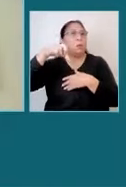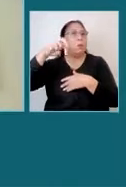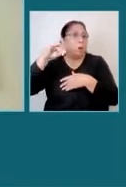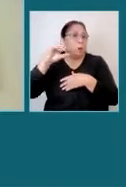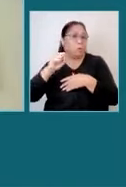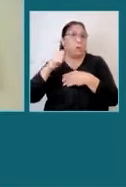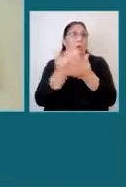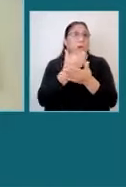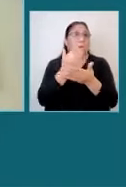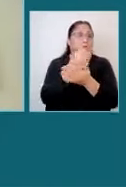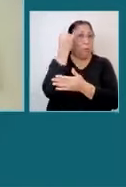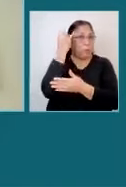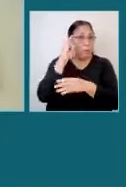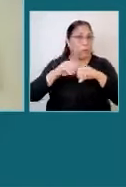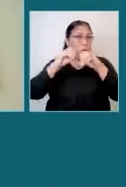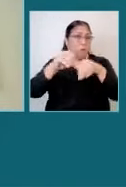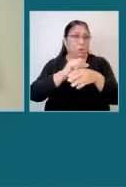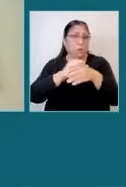emprendimientos innovadores.